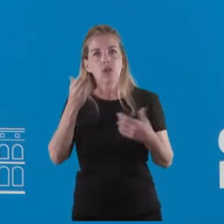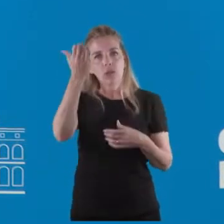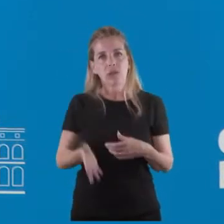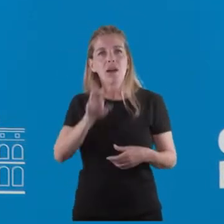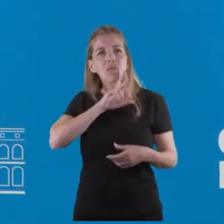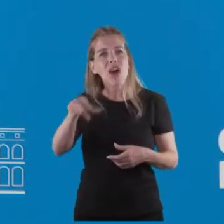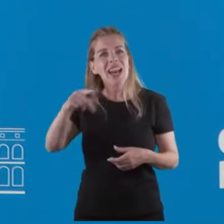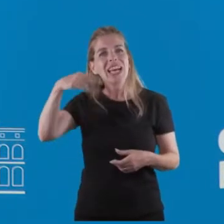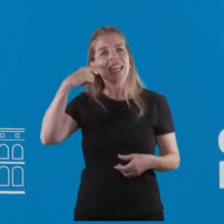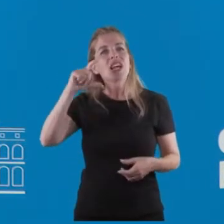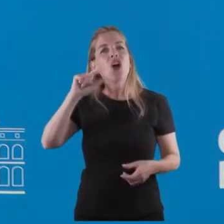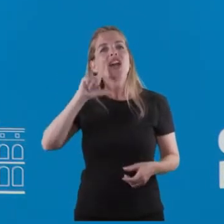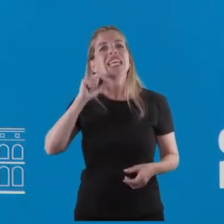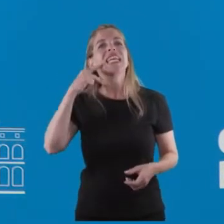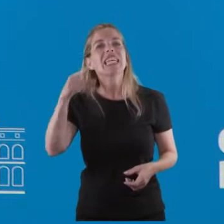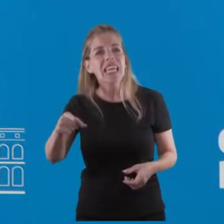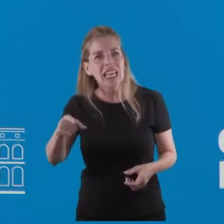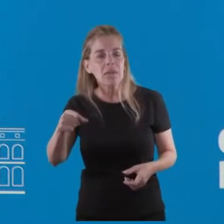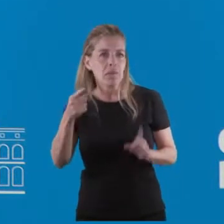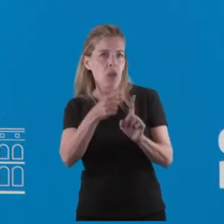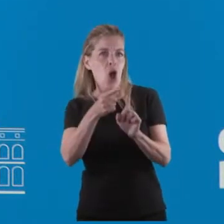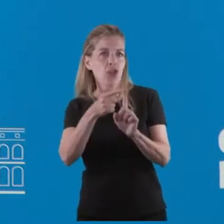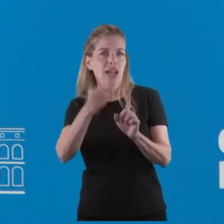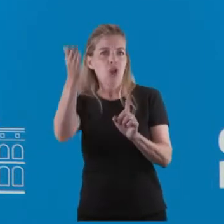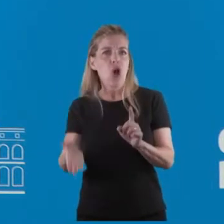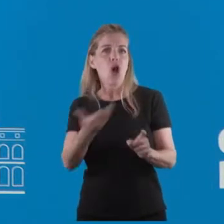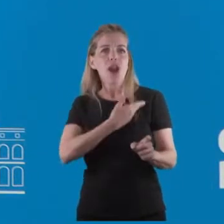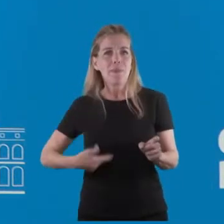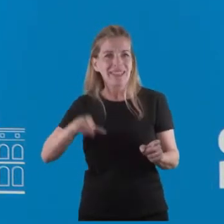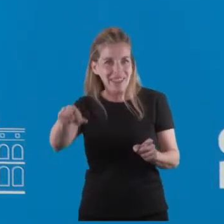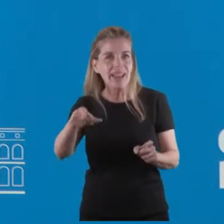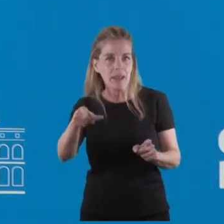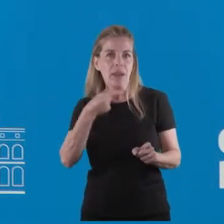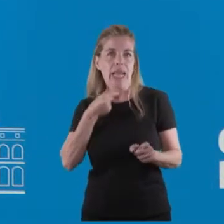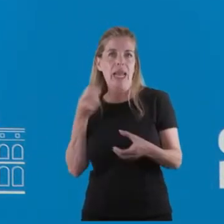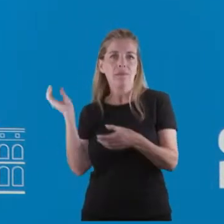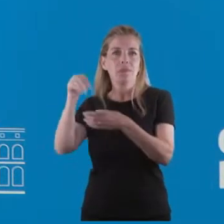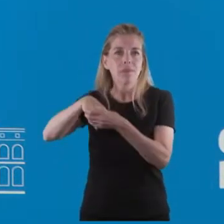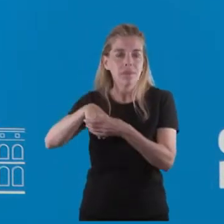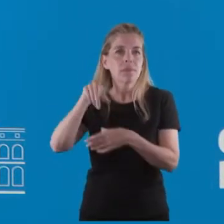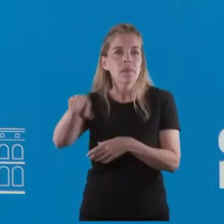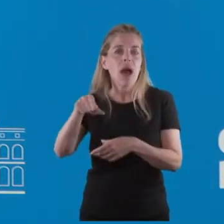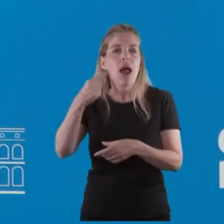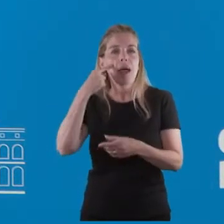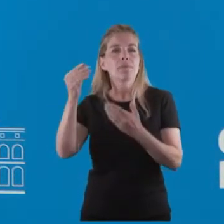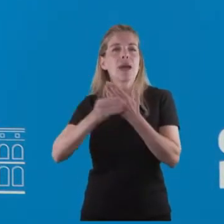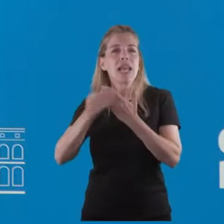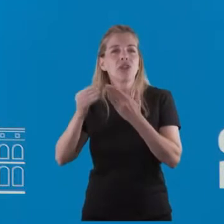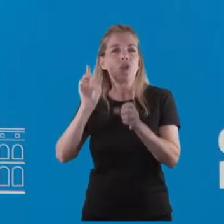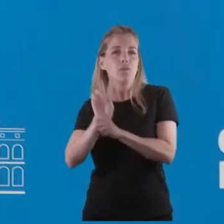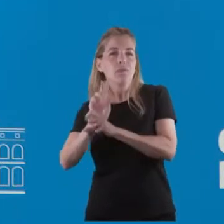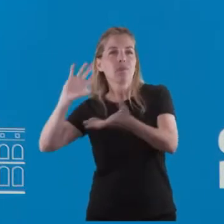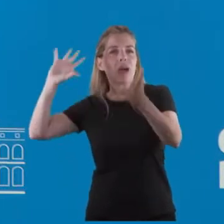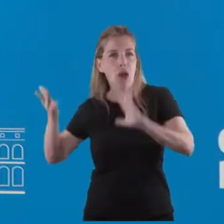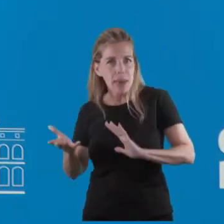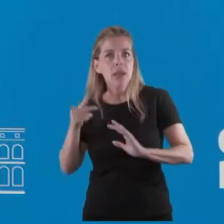al presidente la nación que trabajó mucho en su momento durante la pandemia para la viajando por el mundo consiguiendo las vacunas que